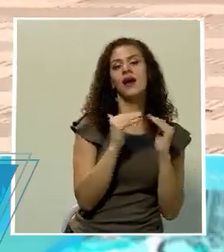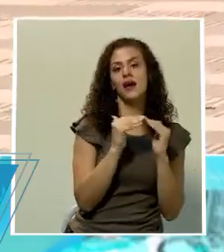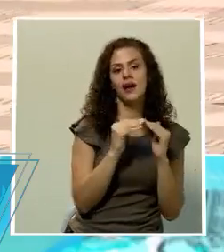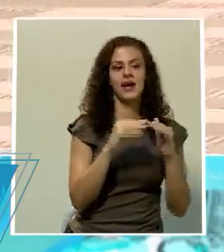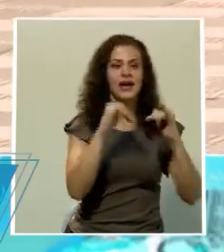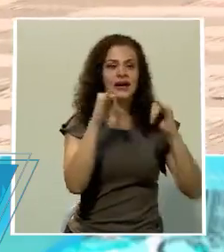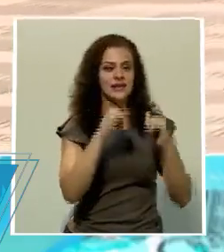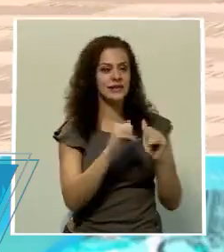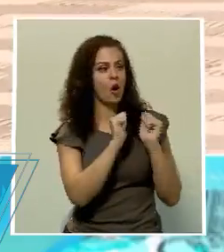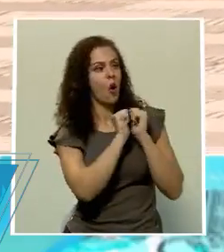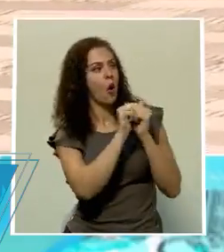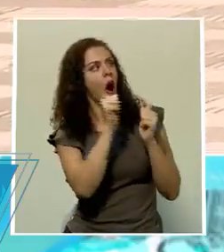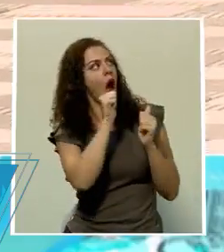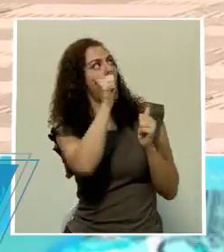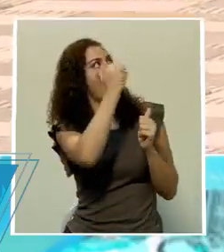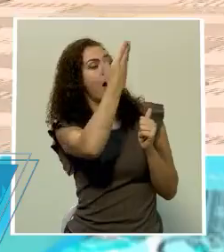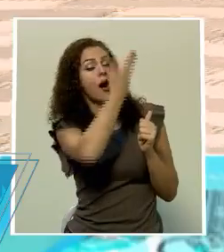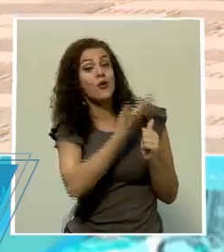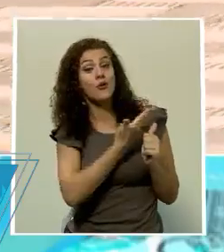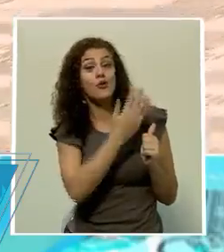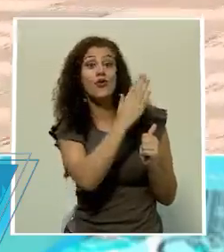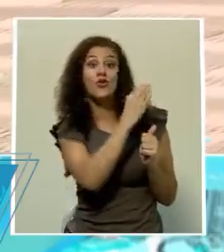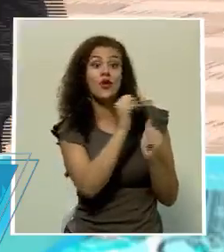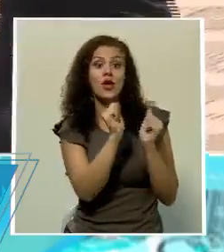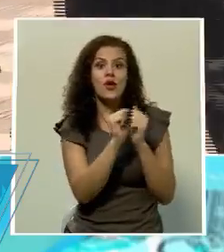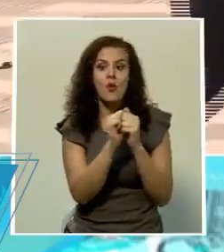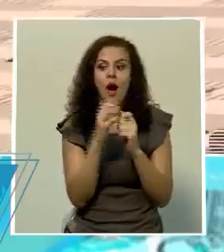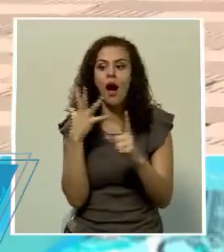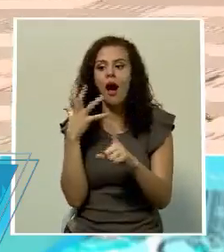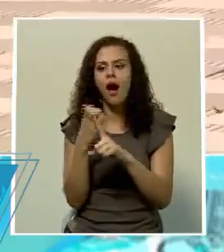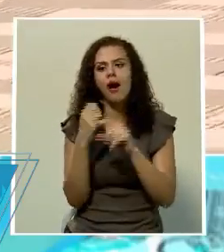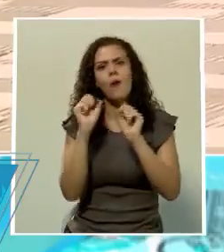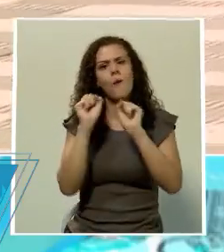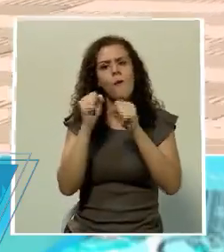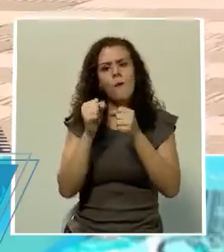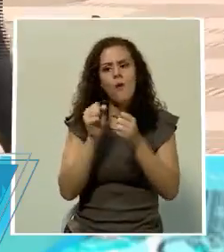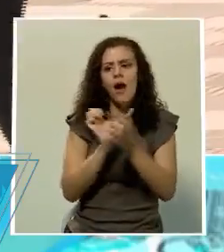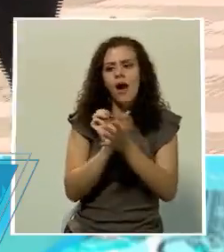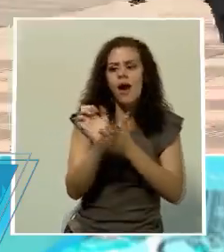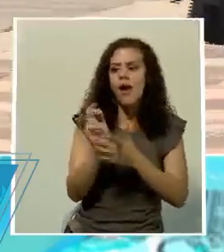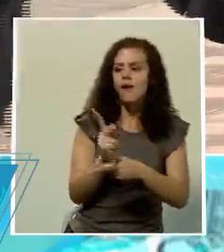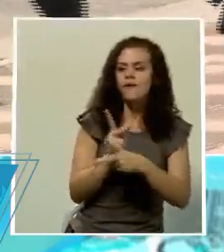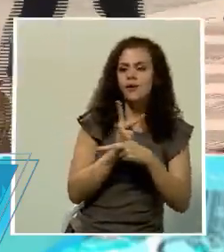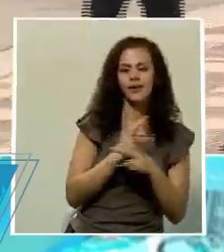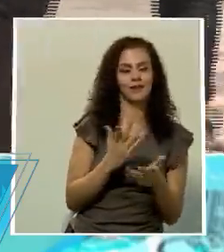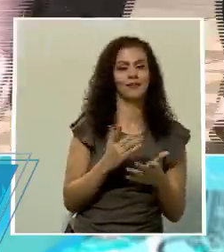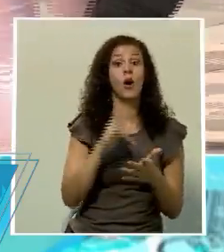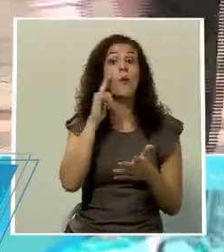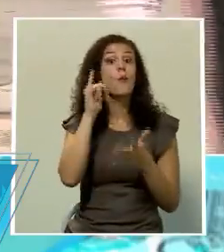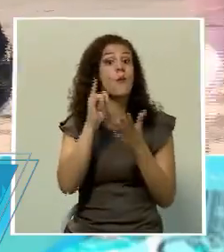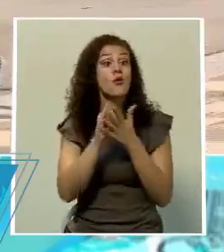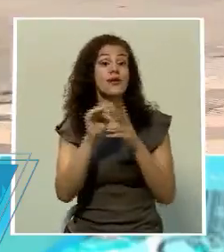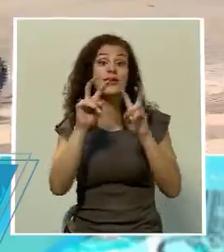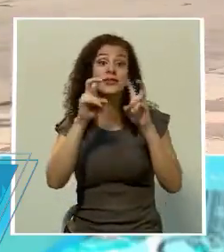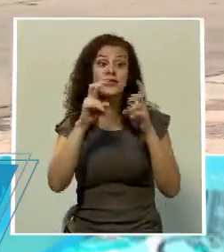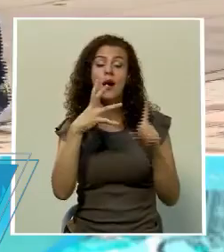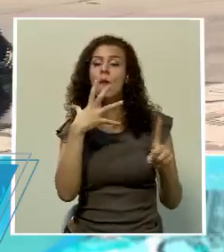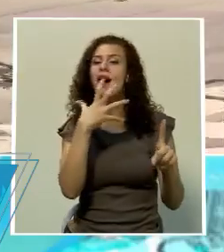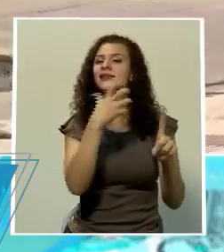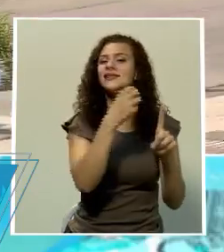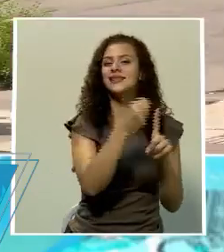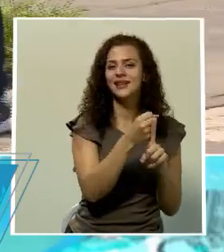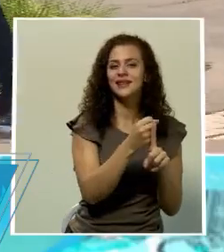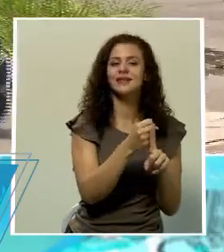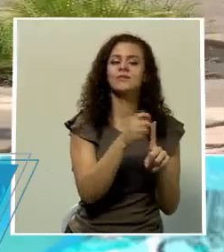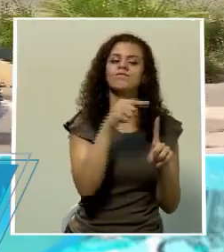casas, estando en compañía de adultos y con lesiones que pudieron haber sido prevenibles. Por lo tanto, el tema de accidente es